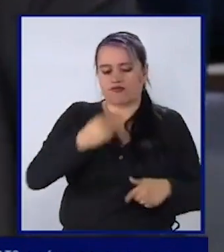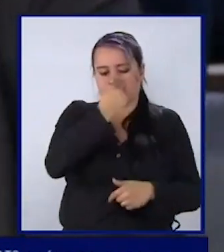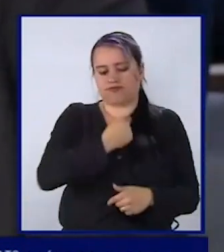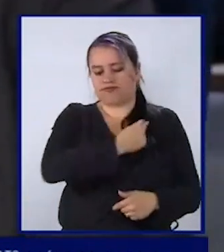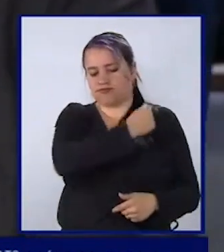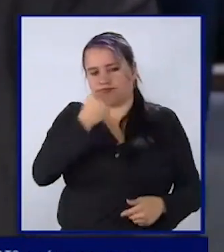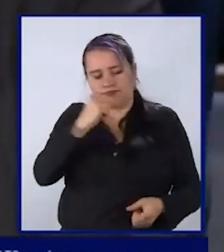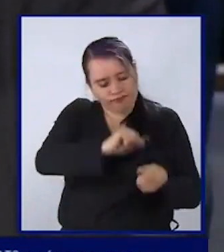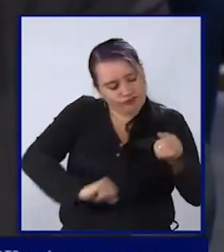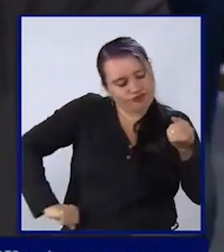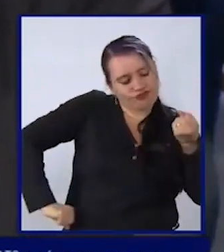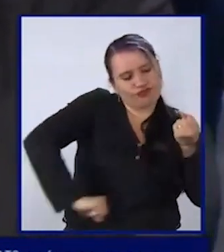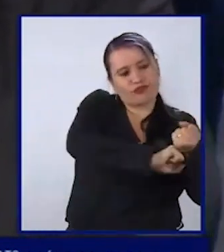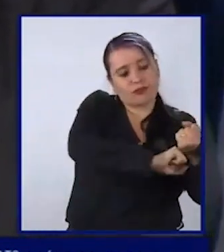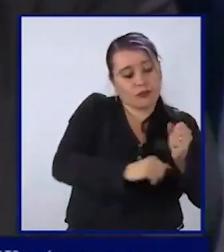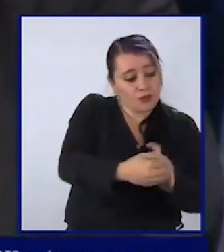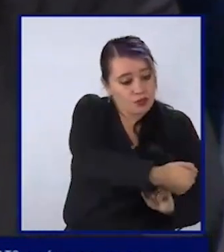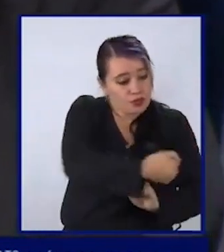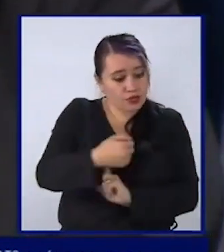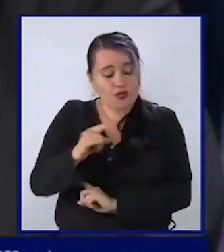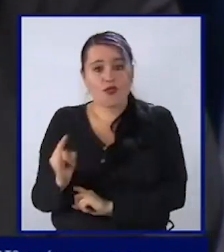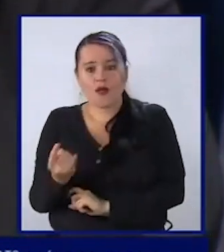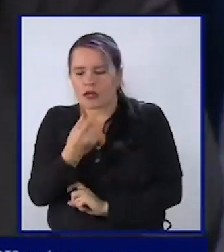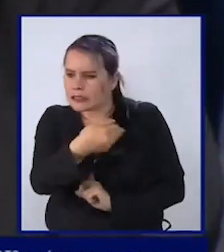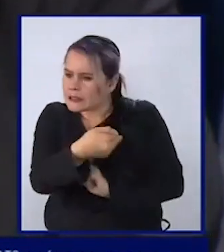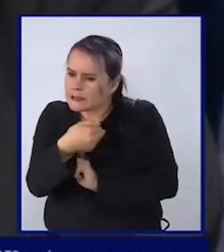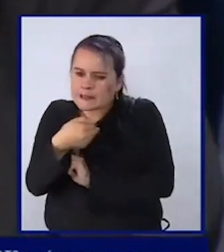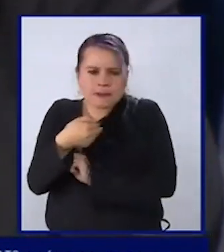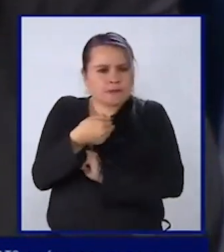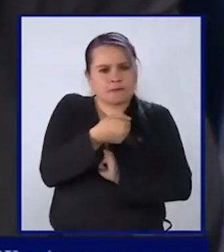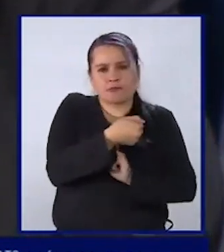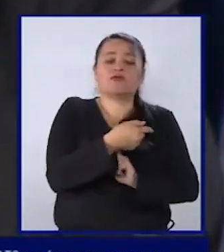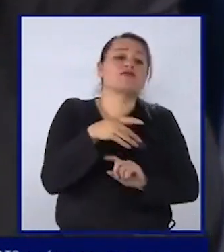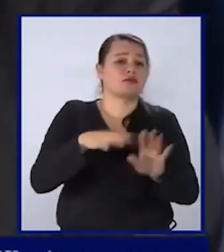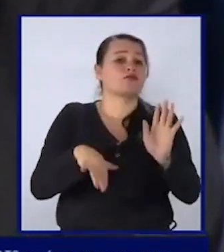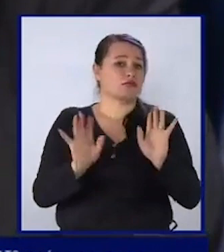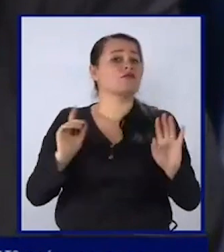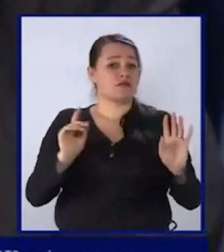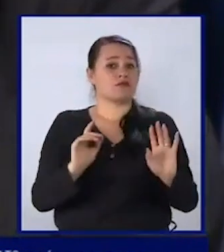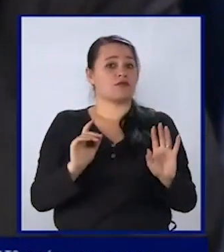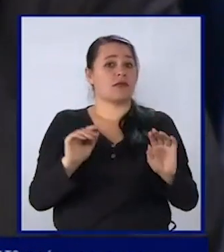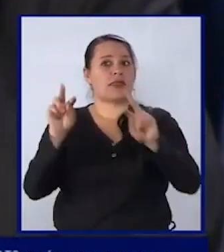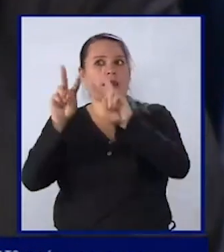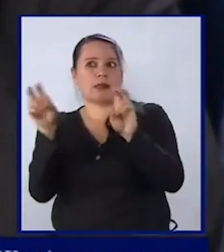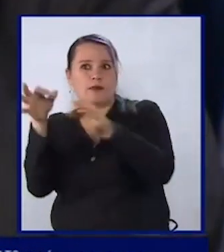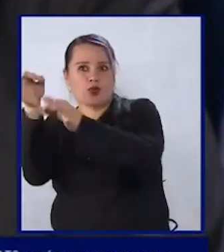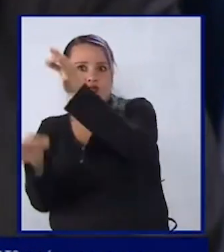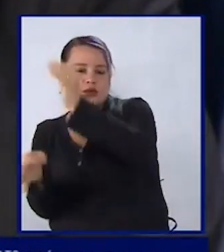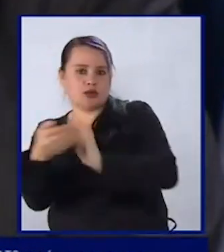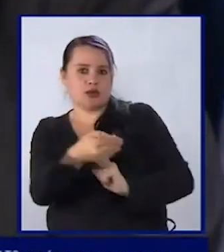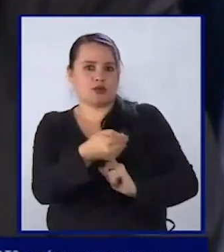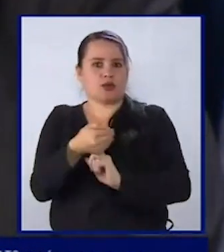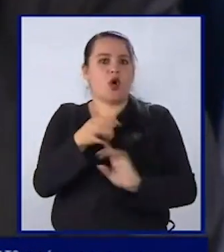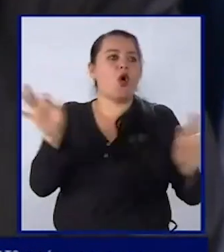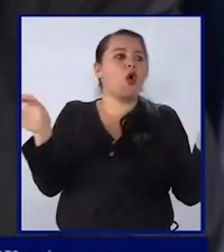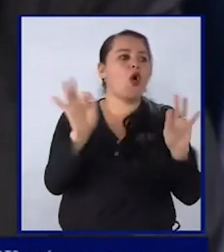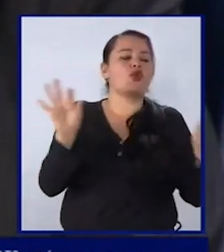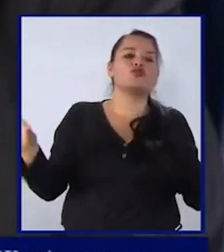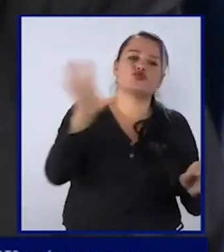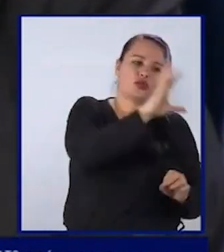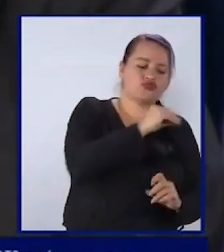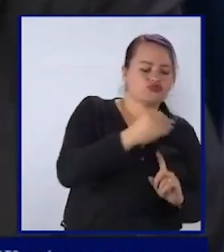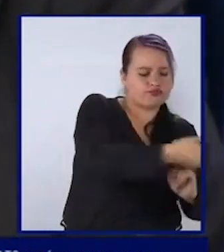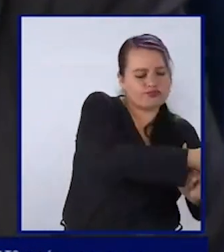de apoyar todas las medidas de protección, ya sea desde la unidad de protección o la medida colectiva que sean